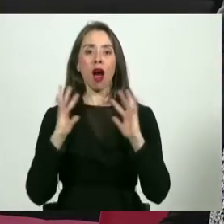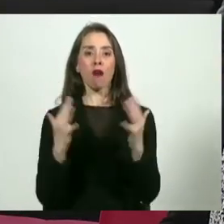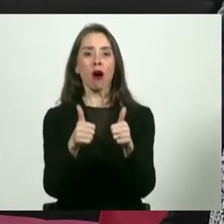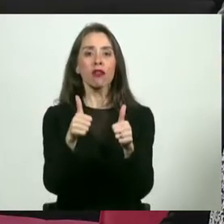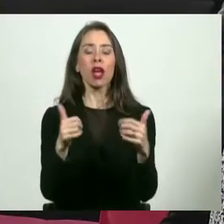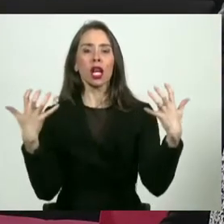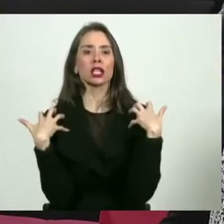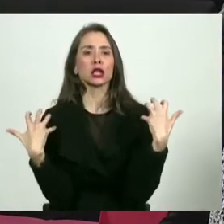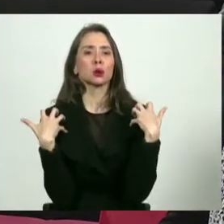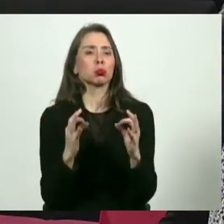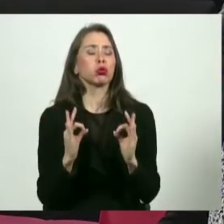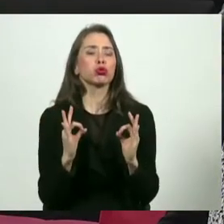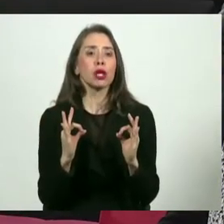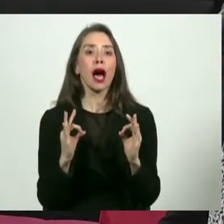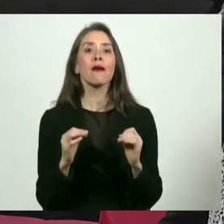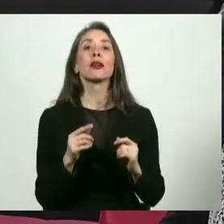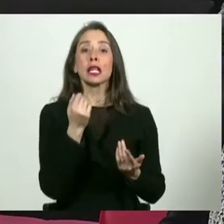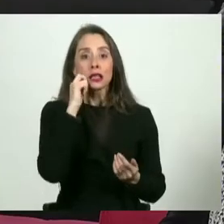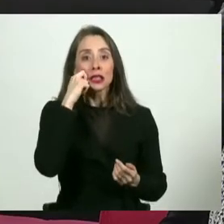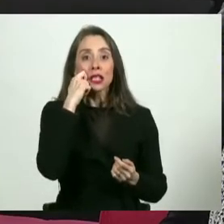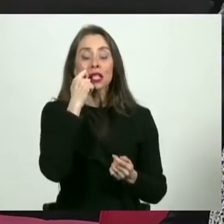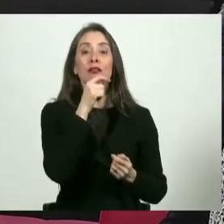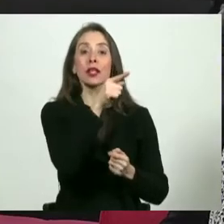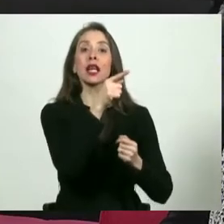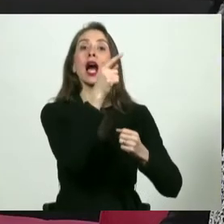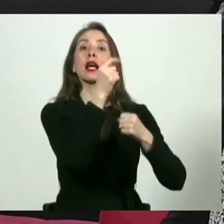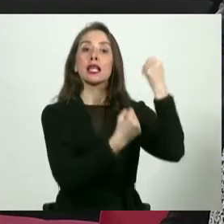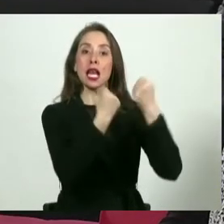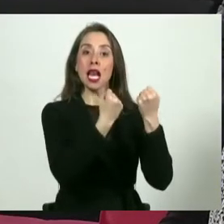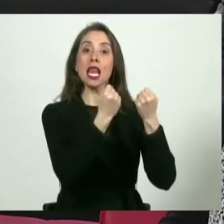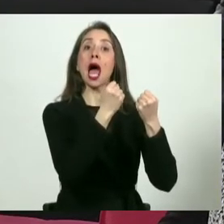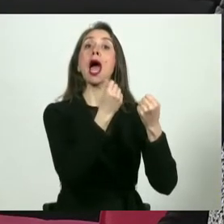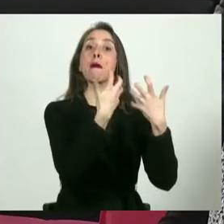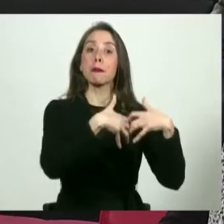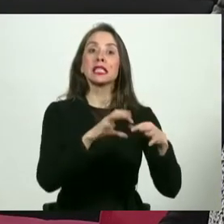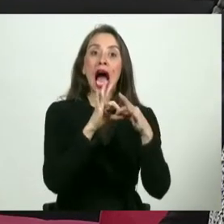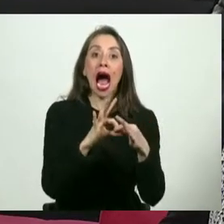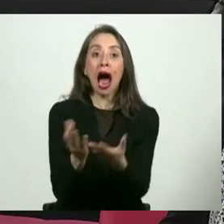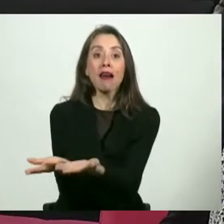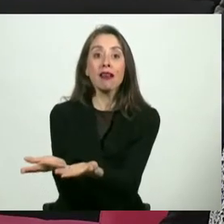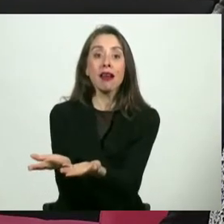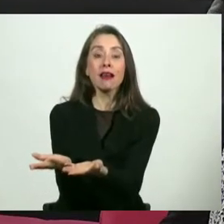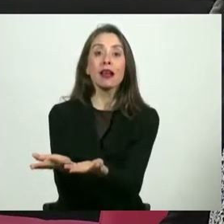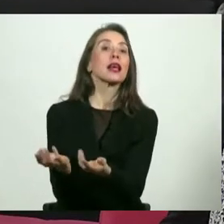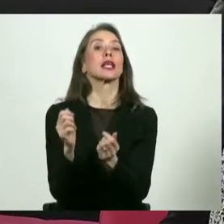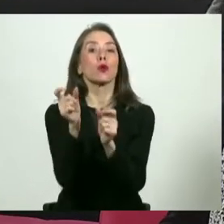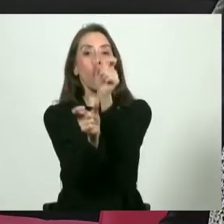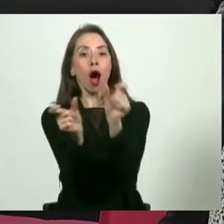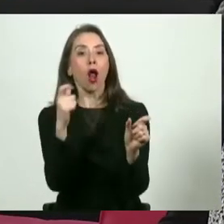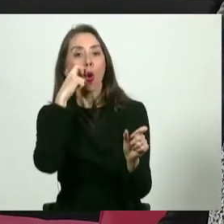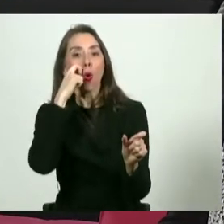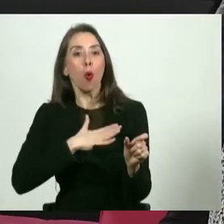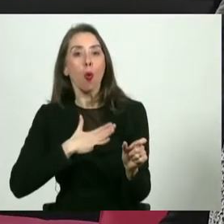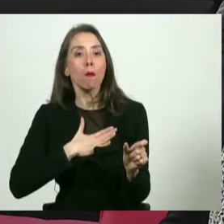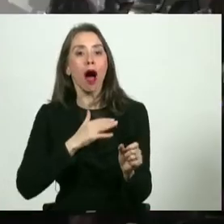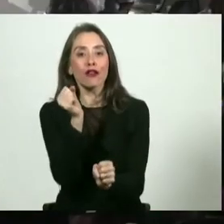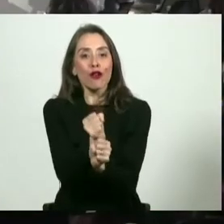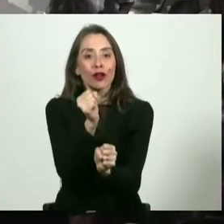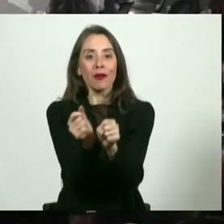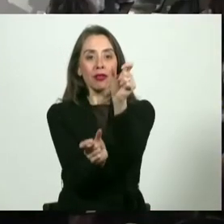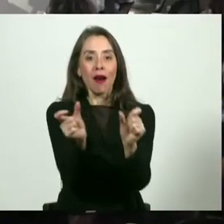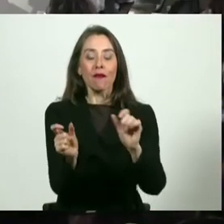responsables. Entonces, es una ganancia también del capital para la empresa, ¿ah? Del punto de vista del capital humano, ¿no es cierto?, de las condiciones laborales.